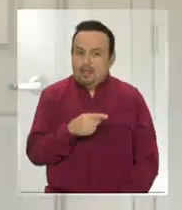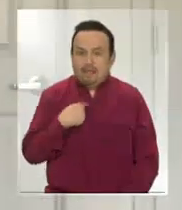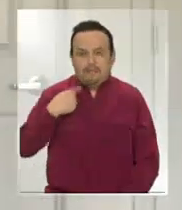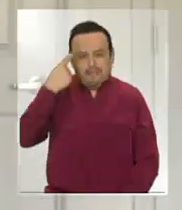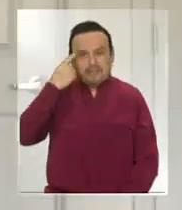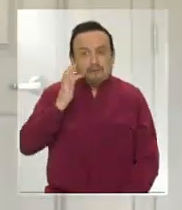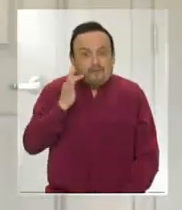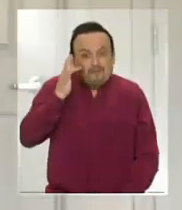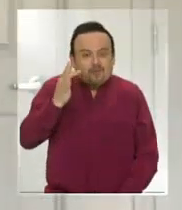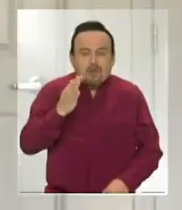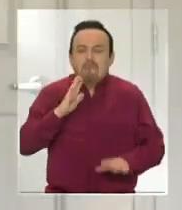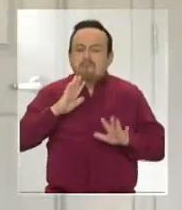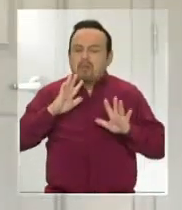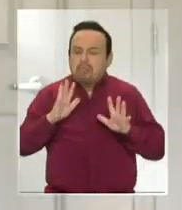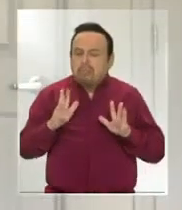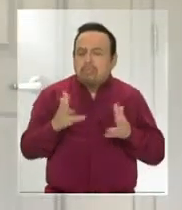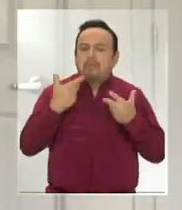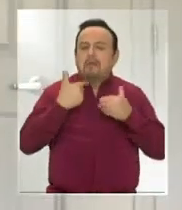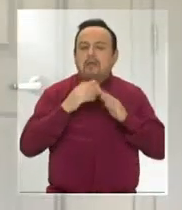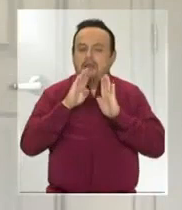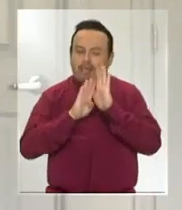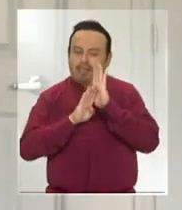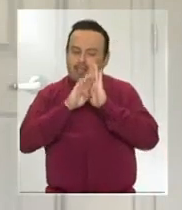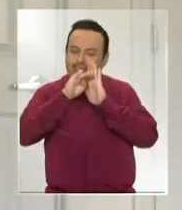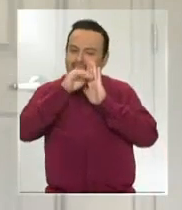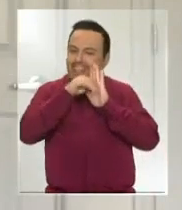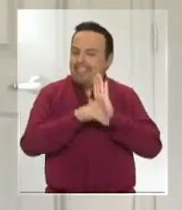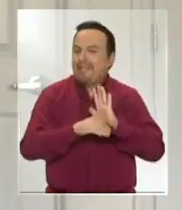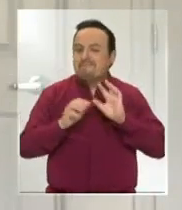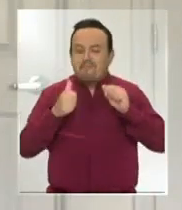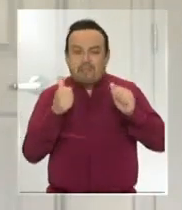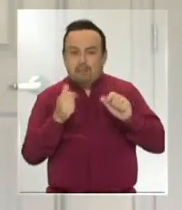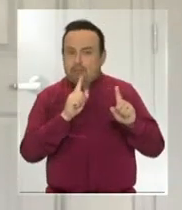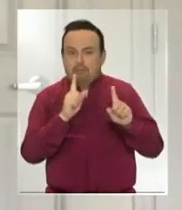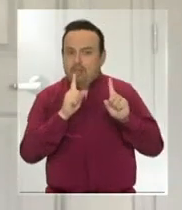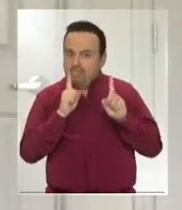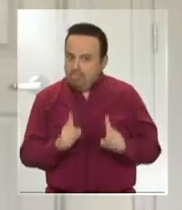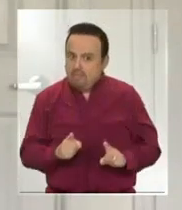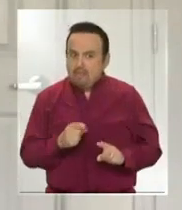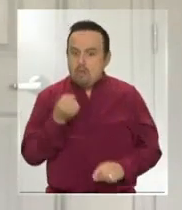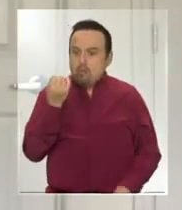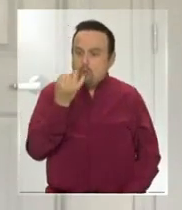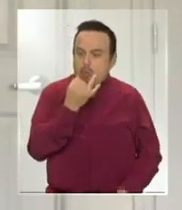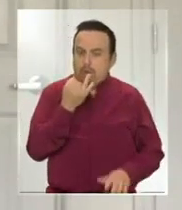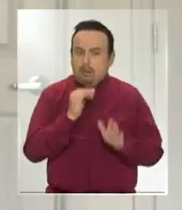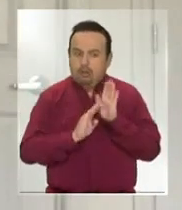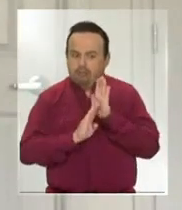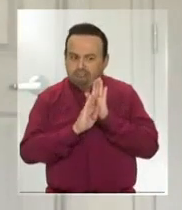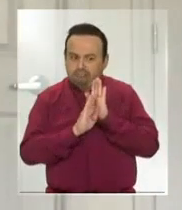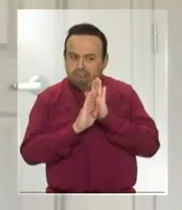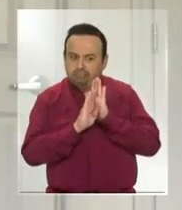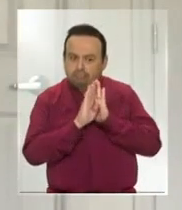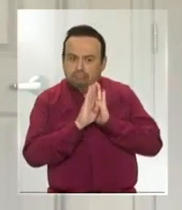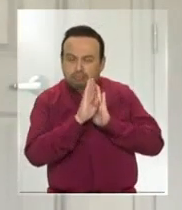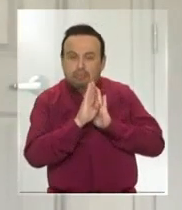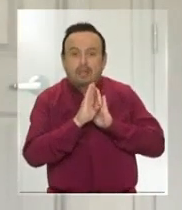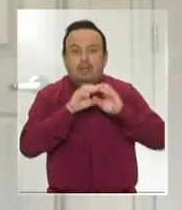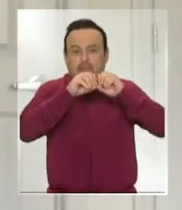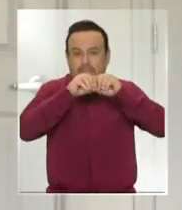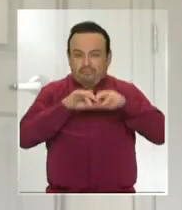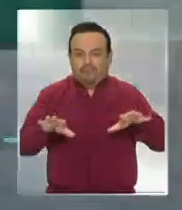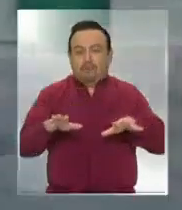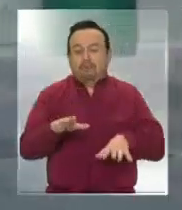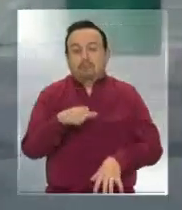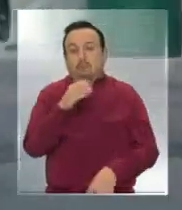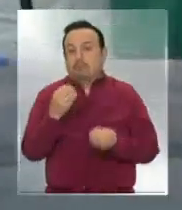mejor, de que tenemos que preocuparnos, tenemos que estar preocupados porque los números están creciendo y van a crecer y es posible que muera